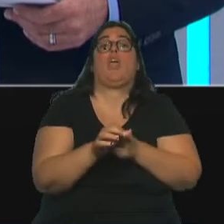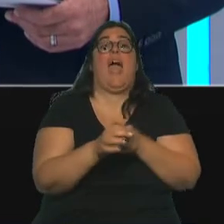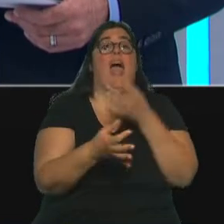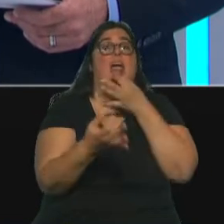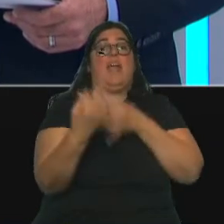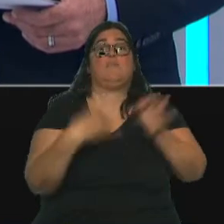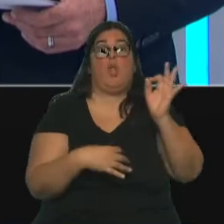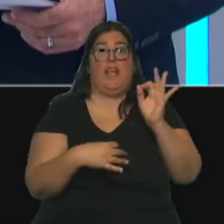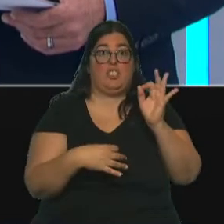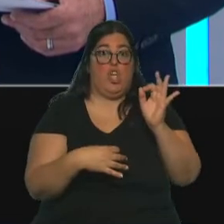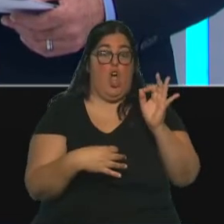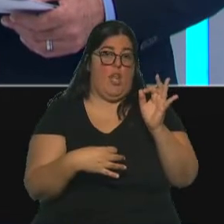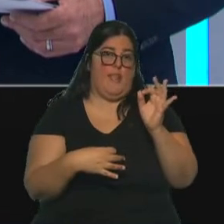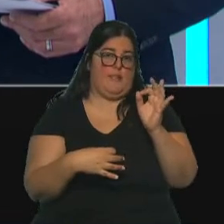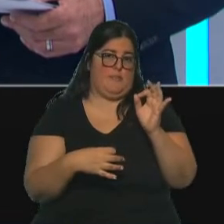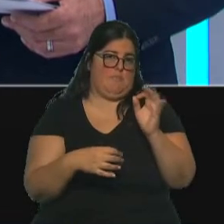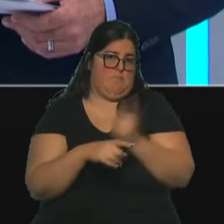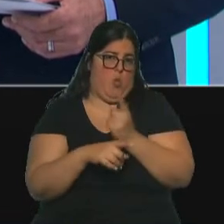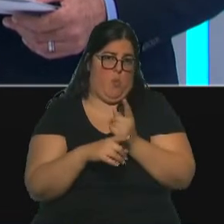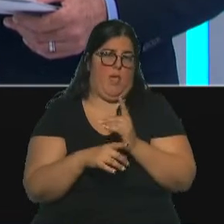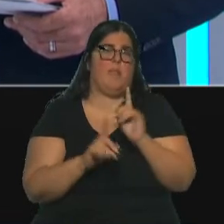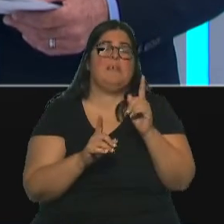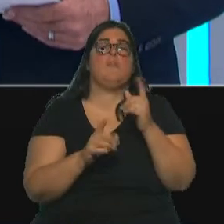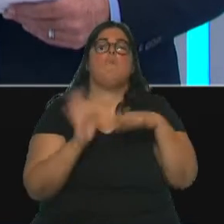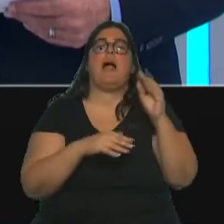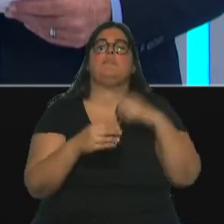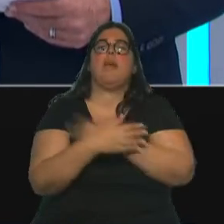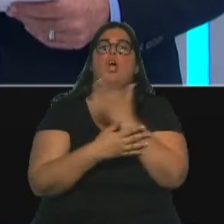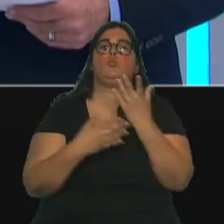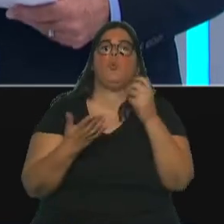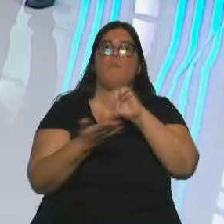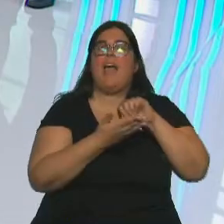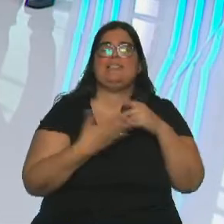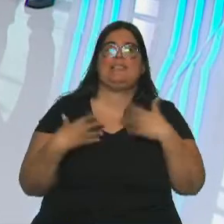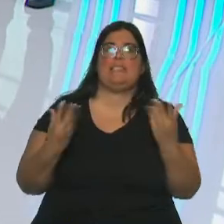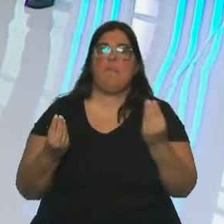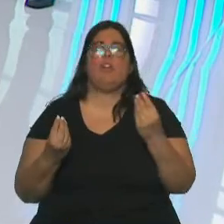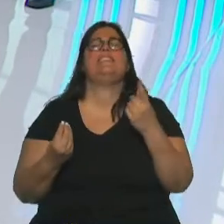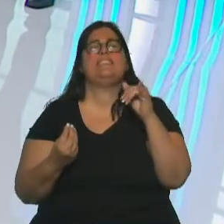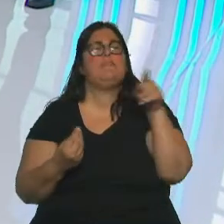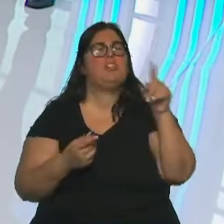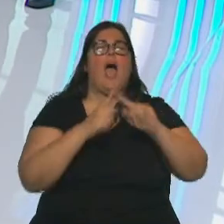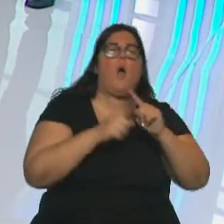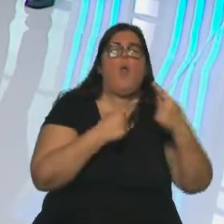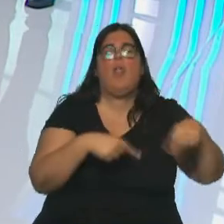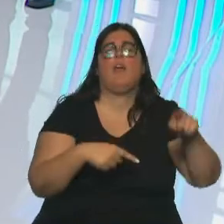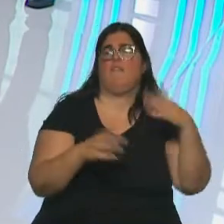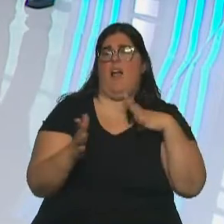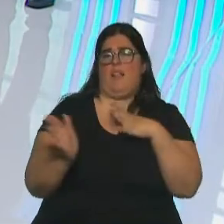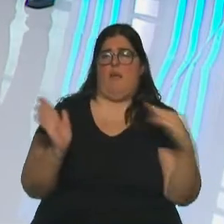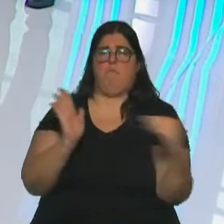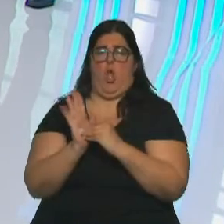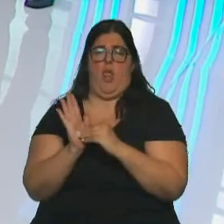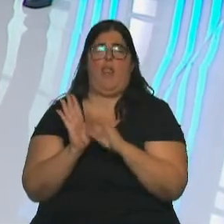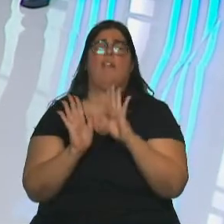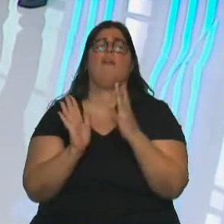hacia Europa, que es el gran temor que expresaban los países del Mercosur. Claro, pero eso para no quedó firmar establecido, no es que dijeron, no, dimos de baja el anexo, que